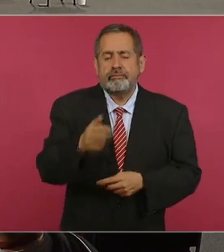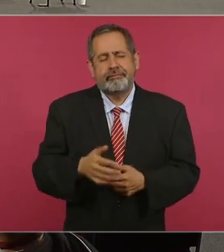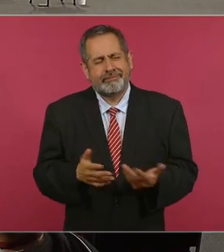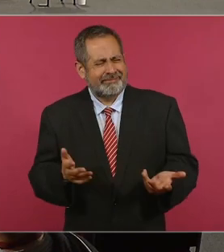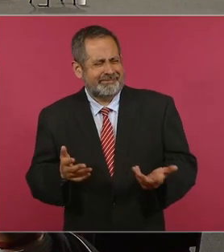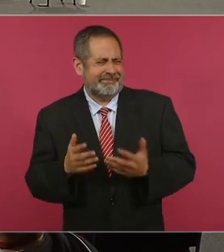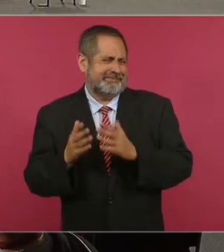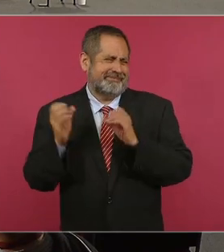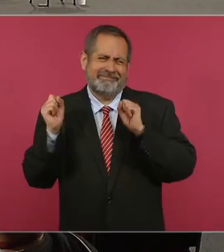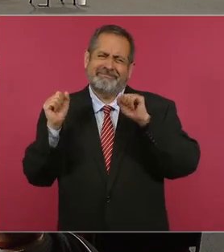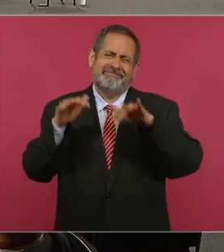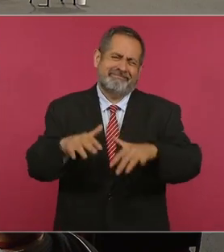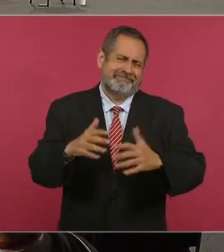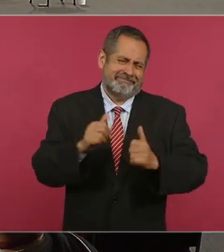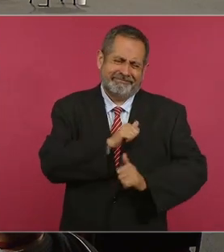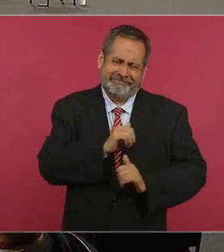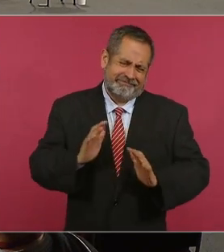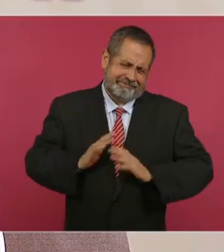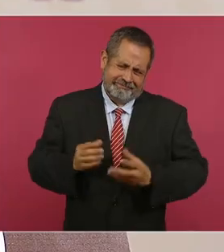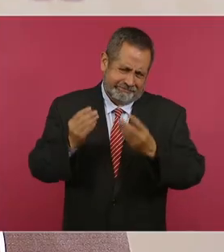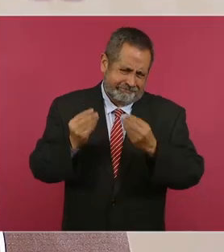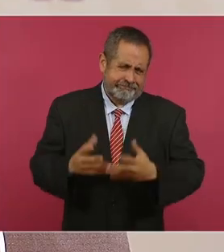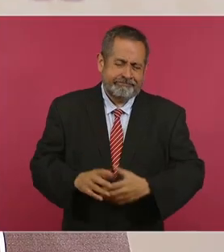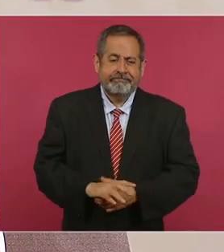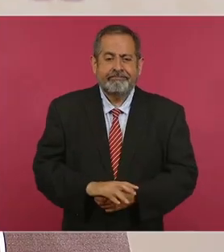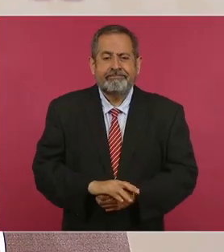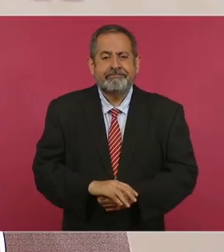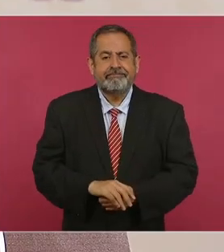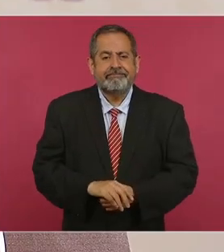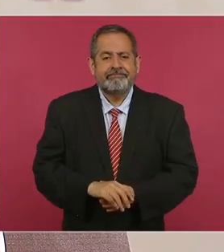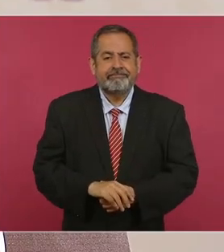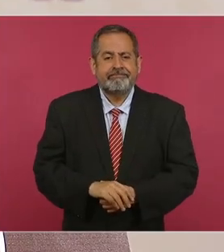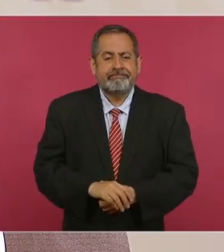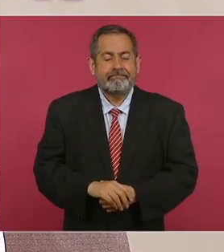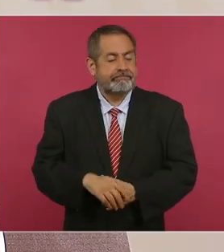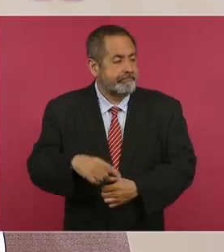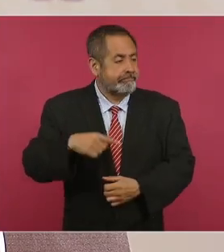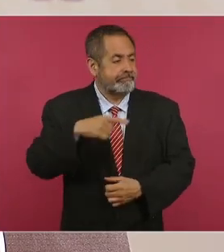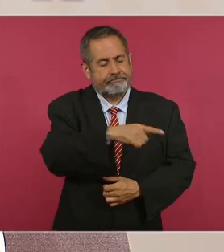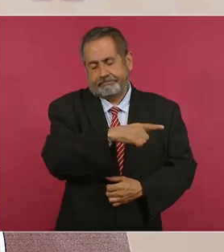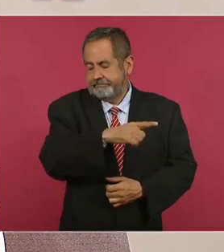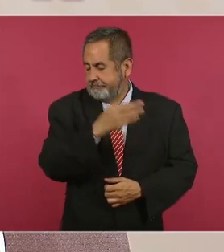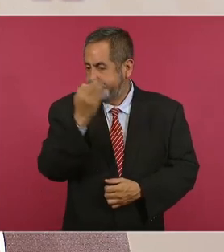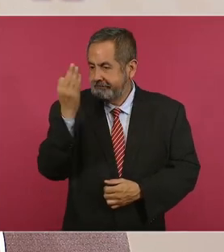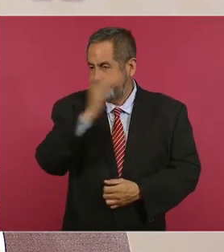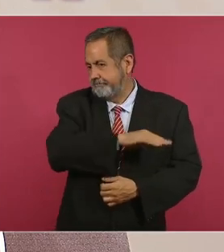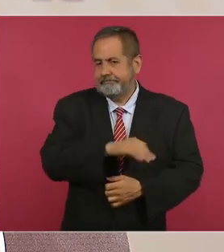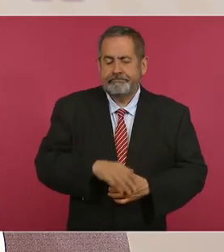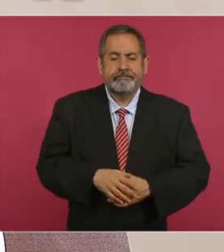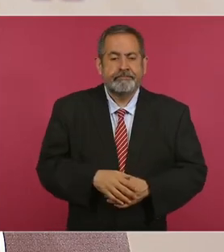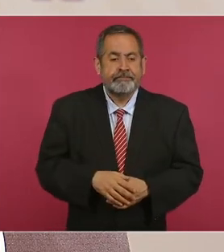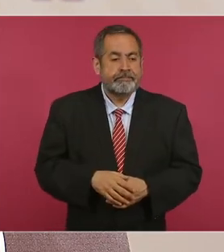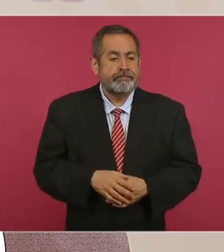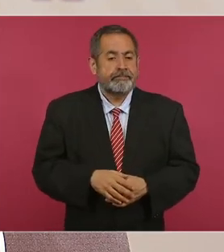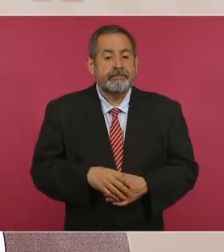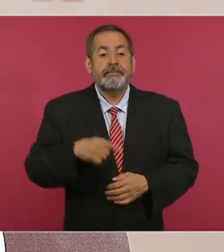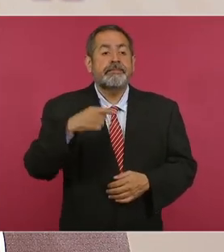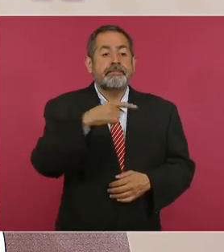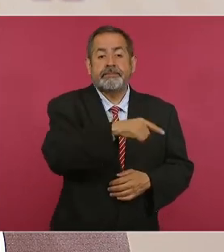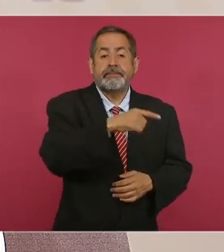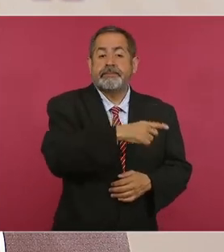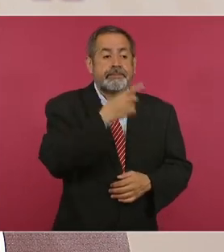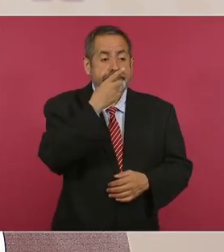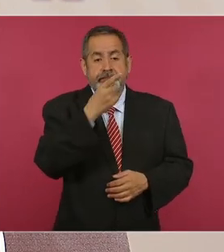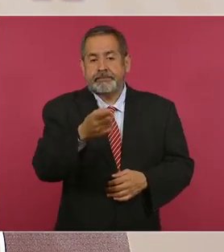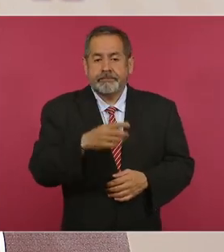soldados en Acapulco. Vamos con la siguiente. Falso que el uso de electrodomésticos sea peligroso en